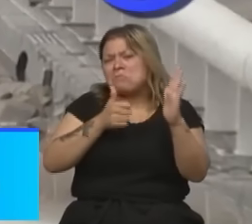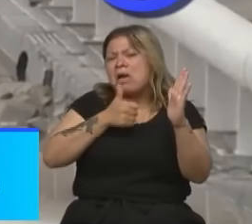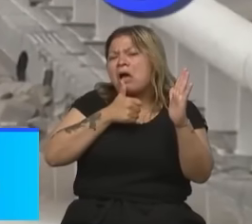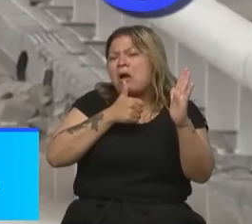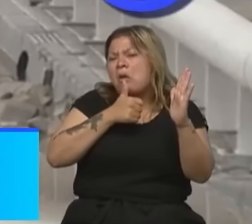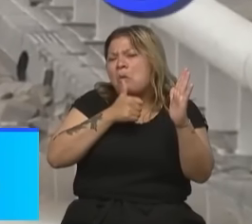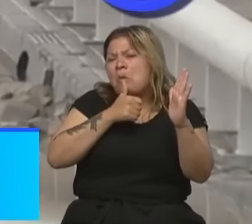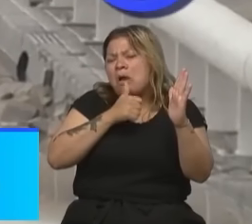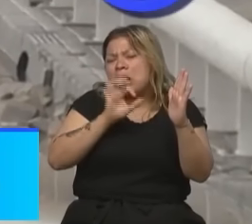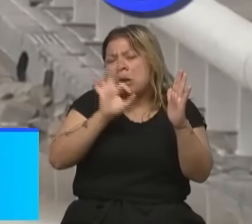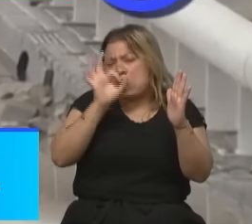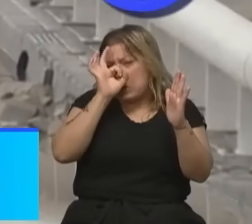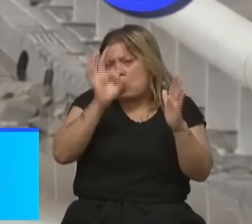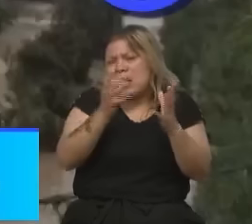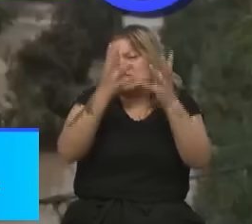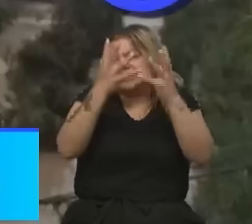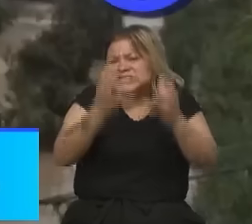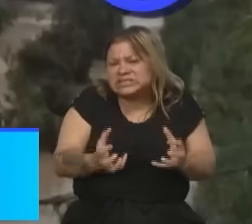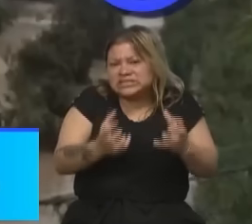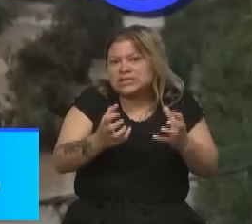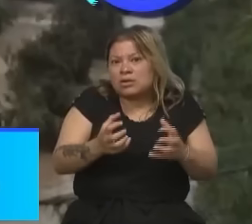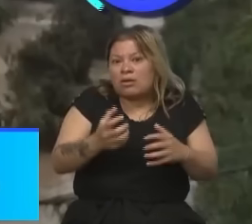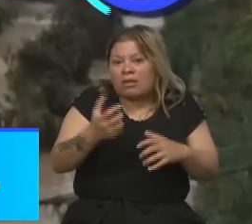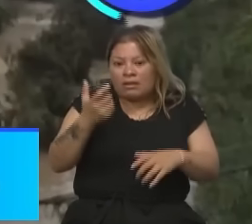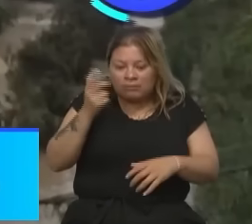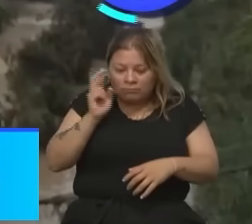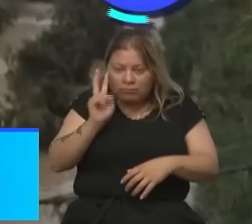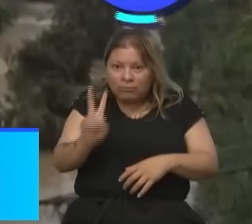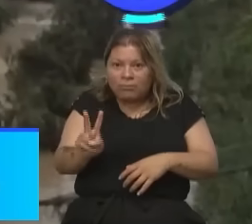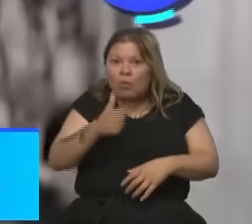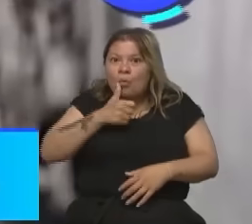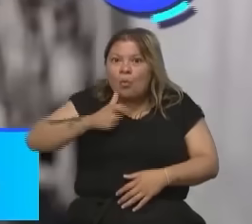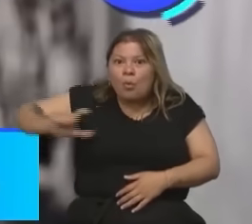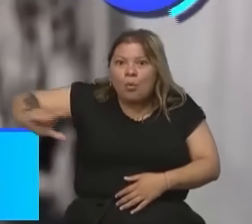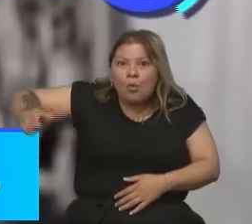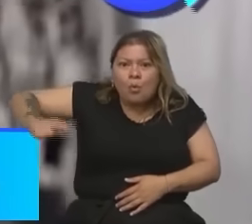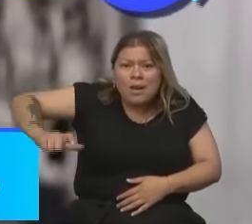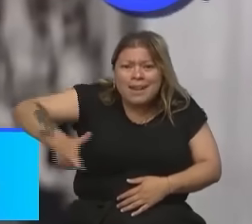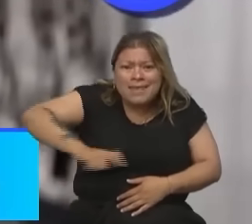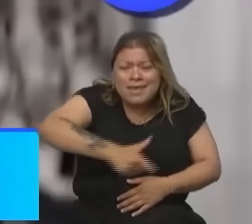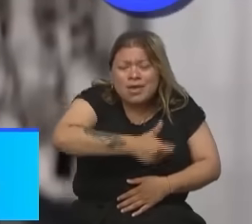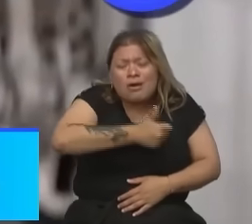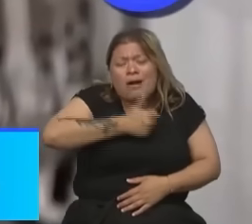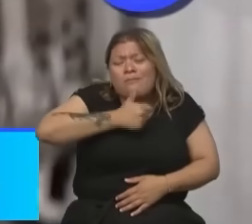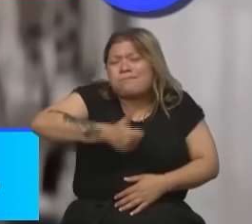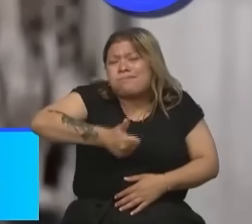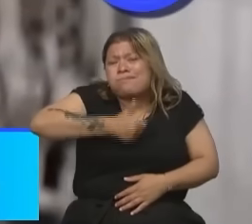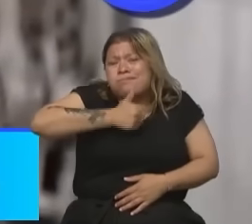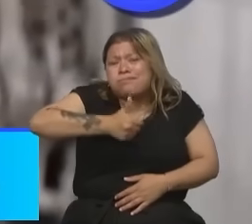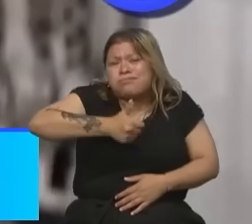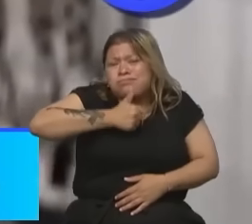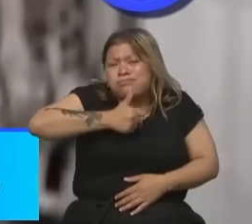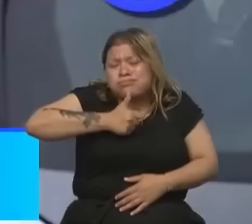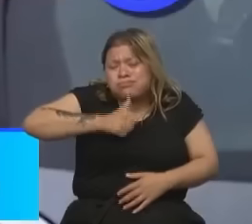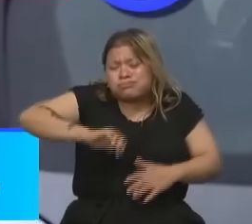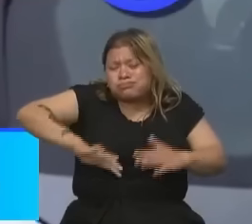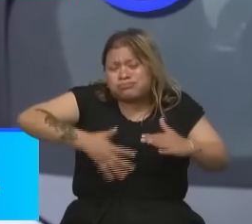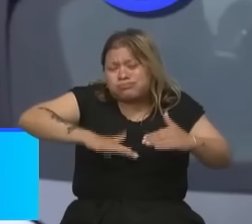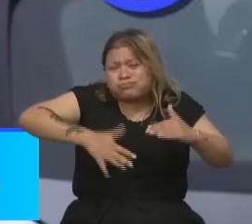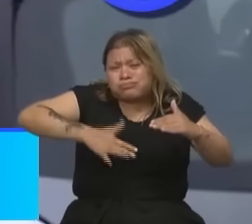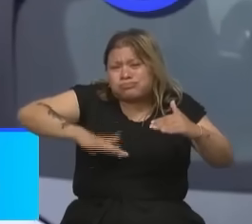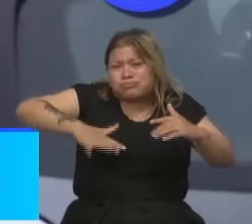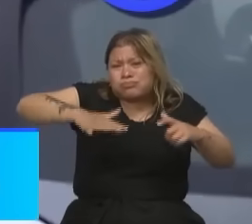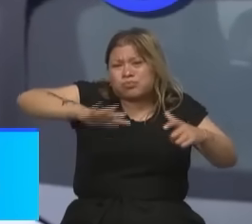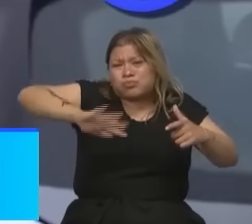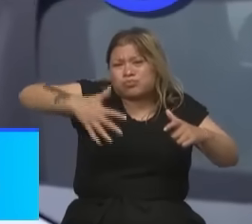muy poca agua. Y las imágenes que se veían hoy eran de un río absolutamente desbordado, o sea, a su límite de capacidad. Esto